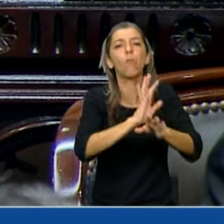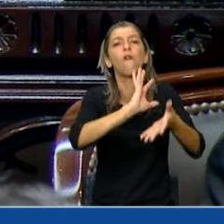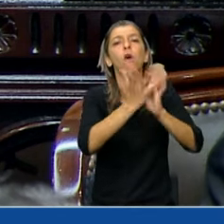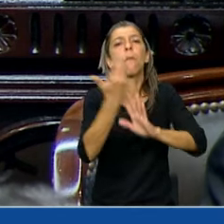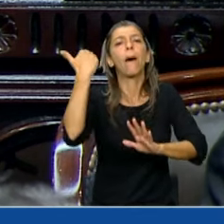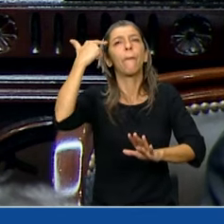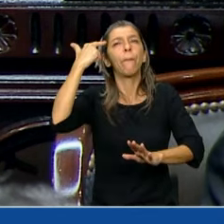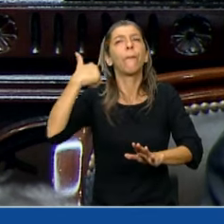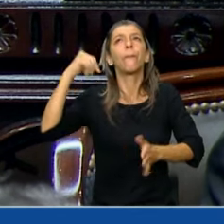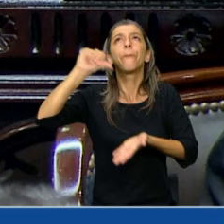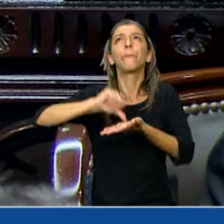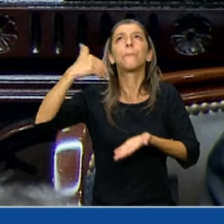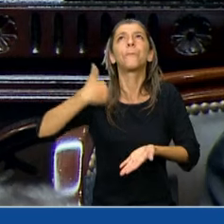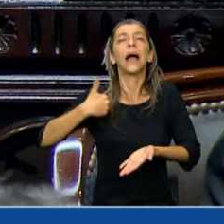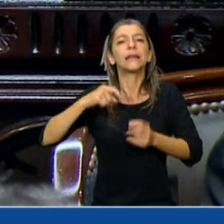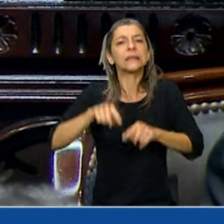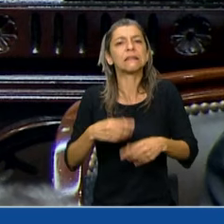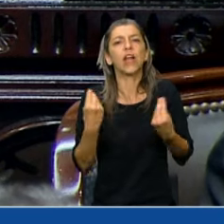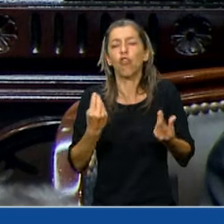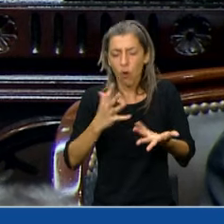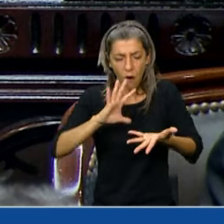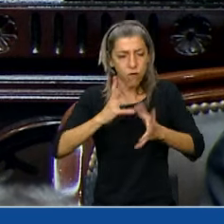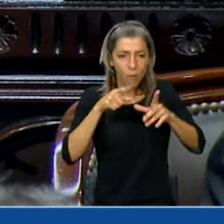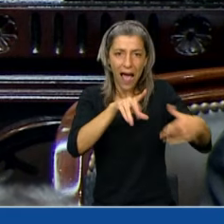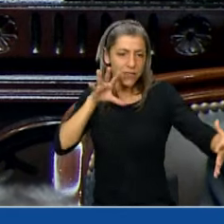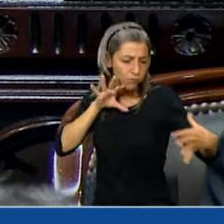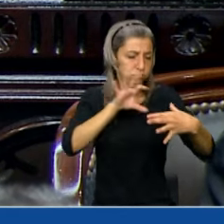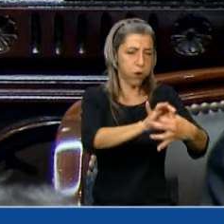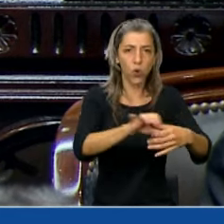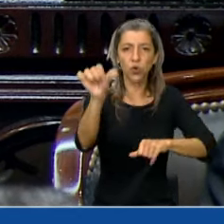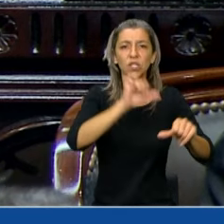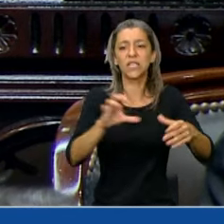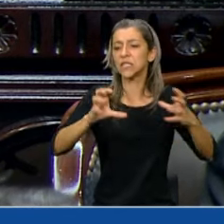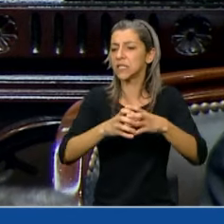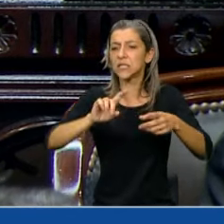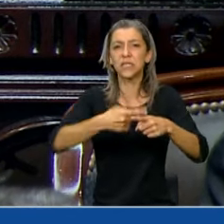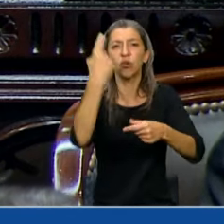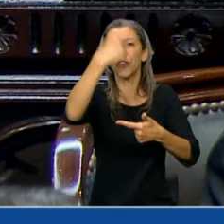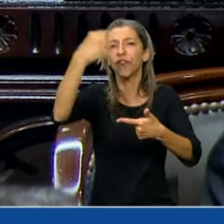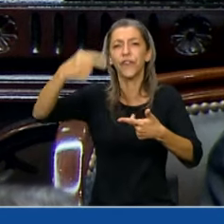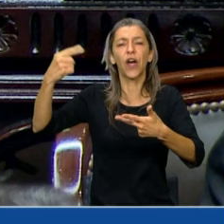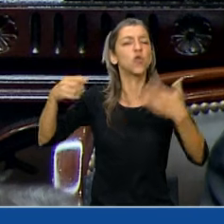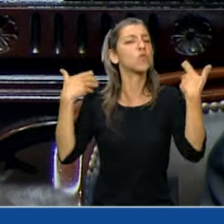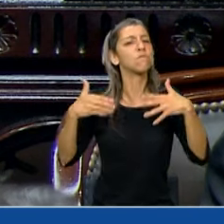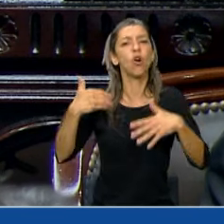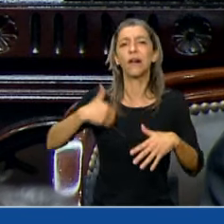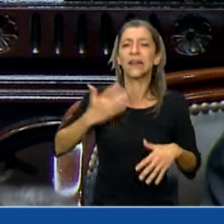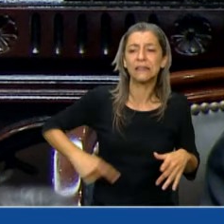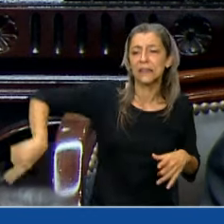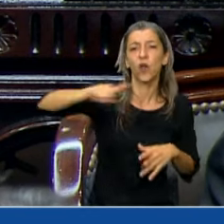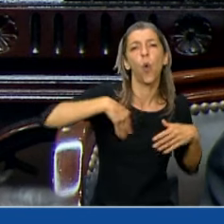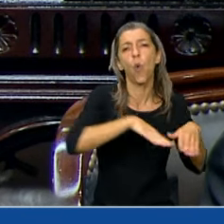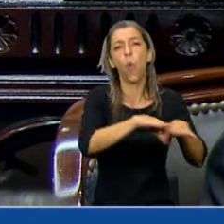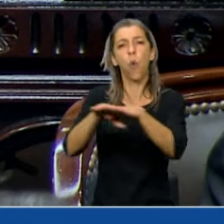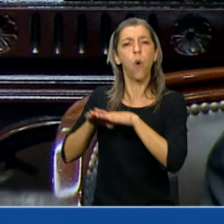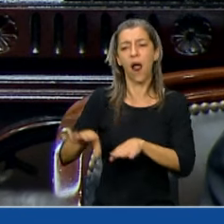invito a sumarse No importa De qué partido Somos todos argentinos y vivimos en una angustia de hace